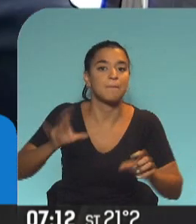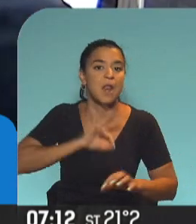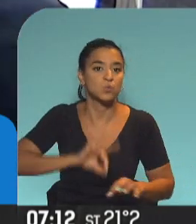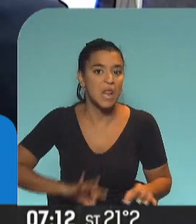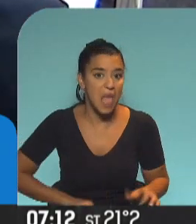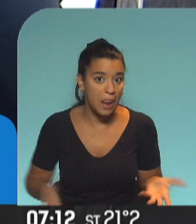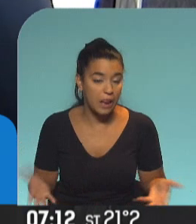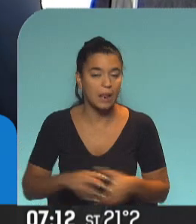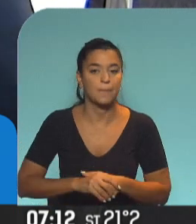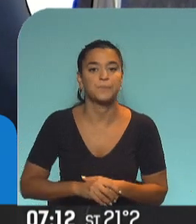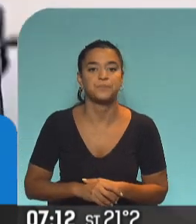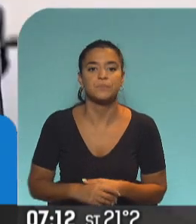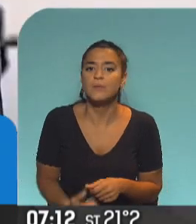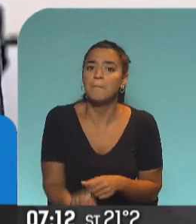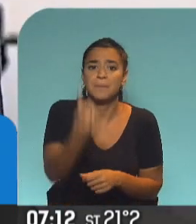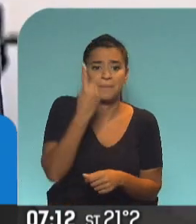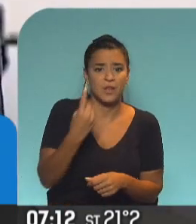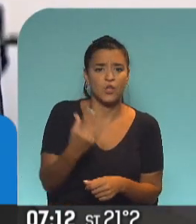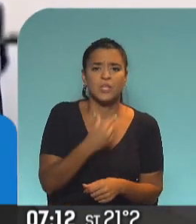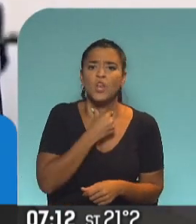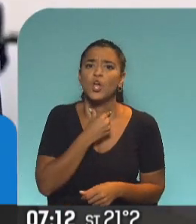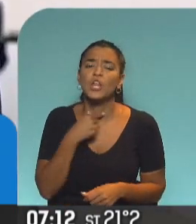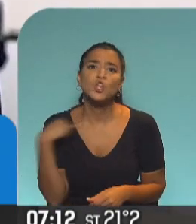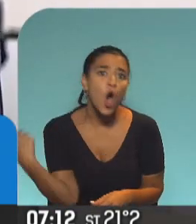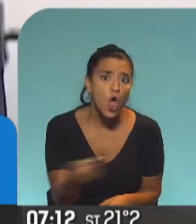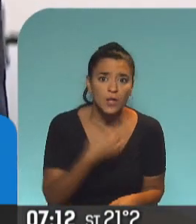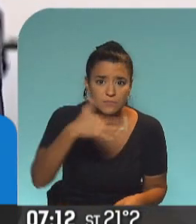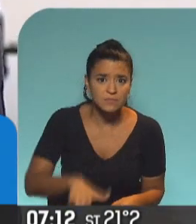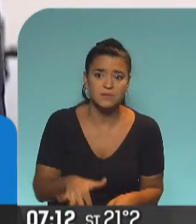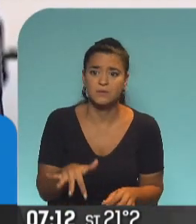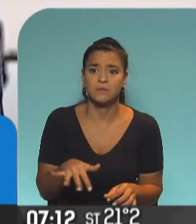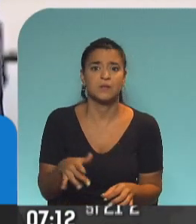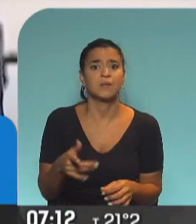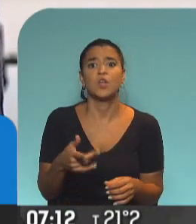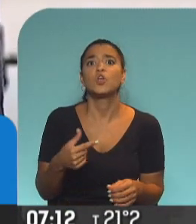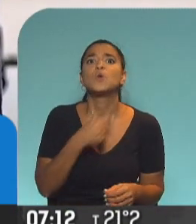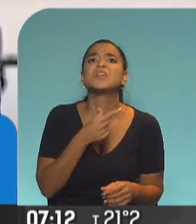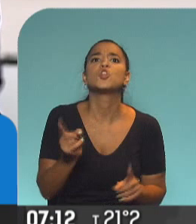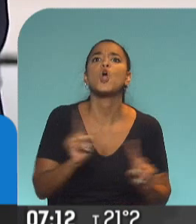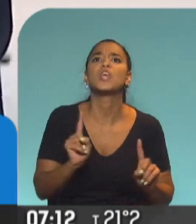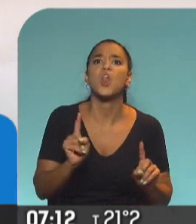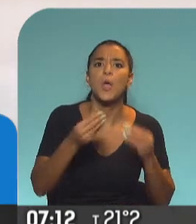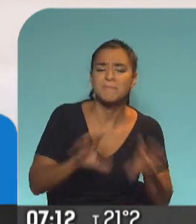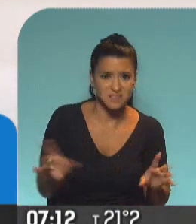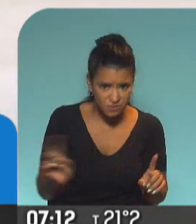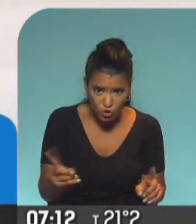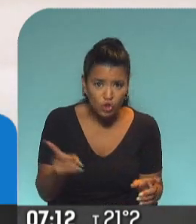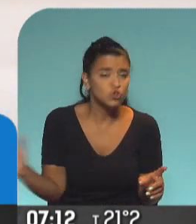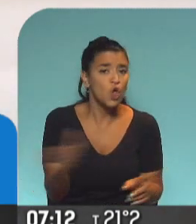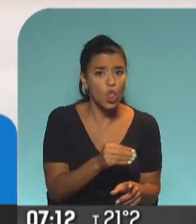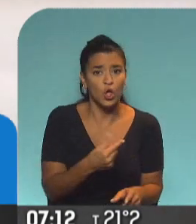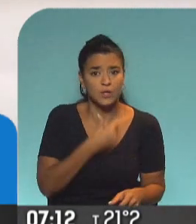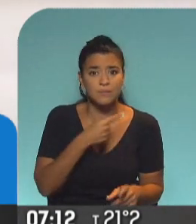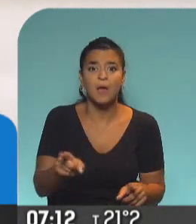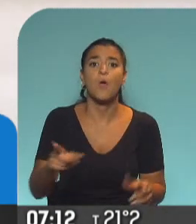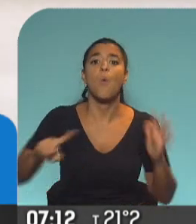auxiliares. Primero lo que quiero que todo el mundo entienda es que nadie quiere que las clases no empiecen. La cosa queda planteada como que en la